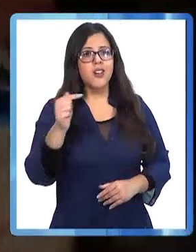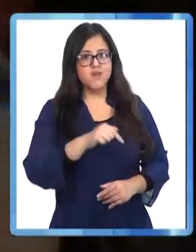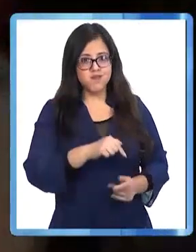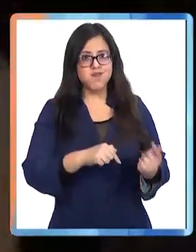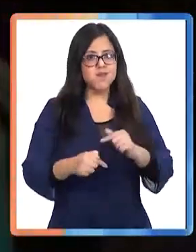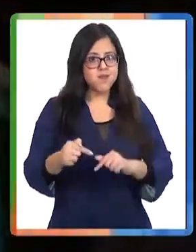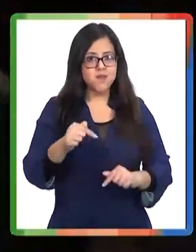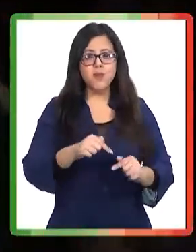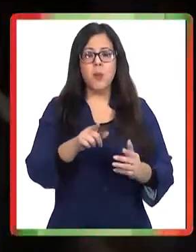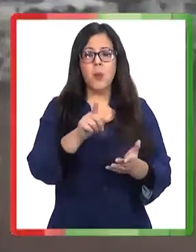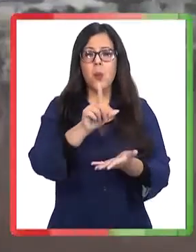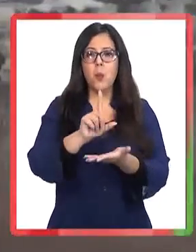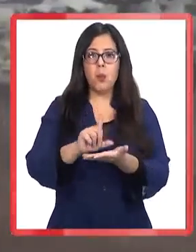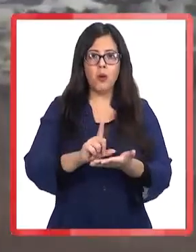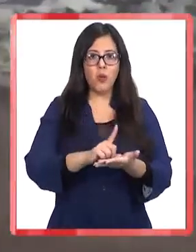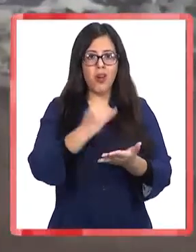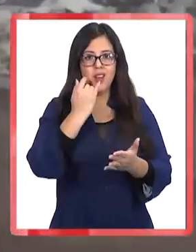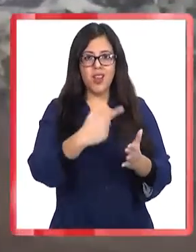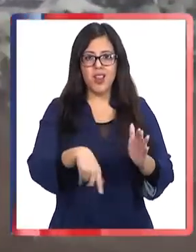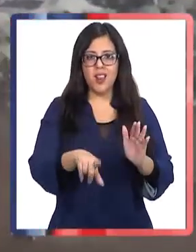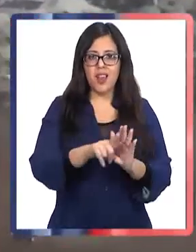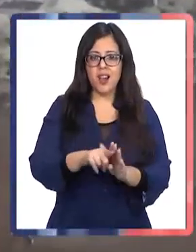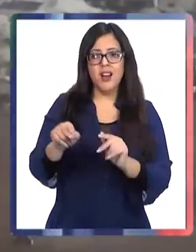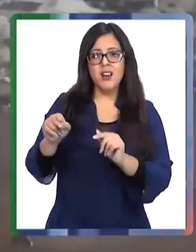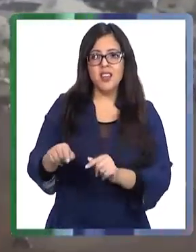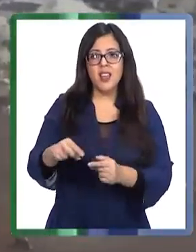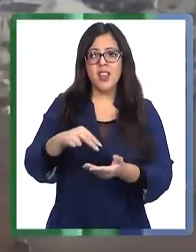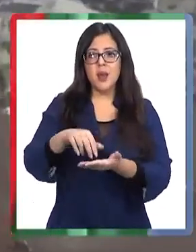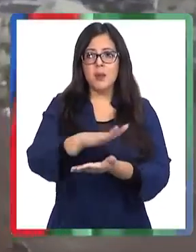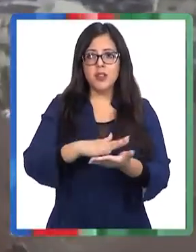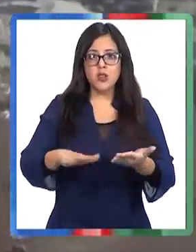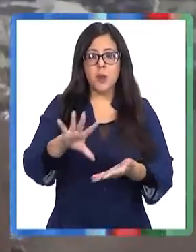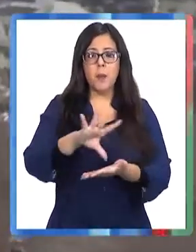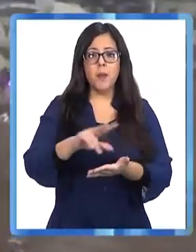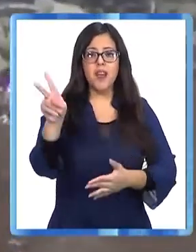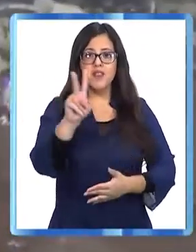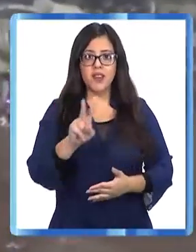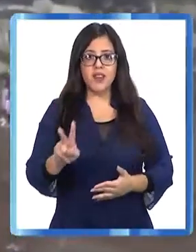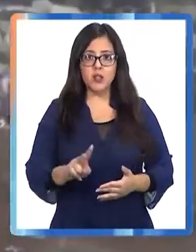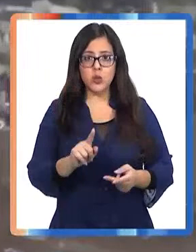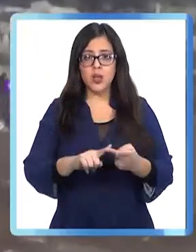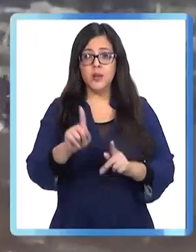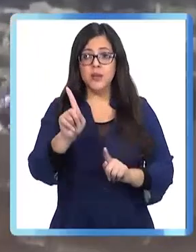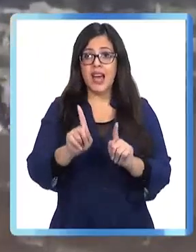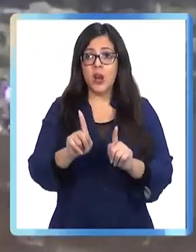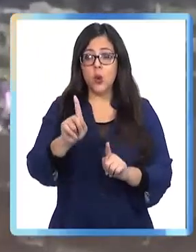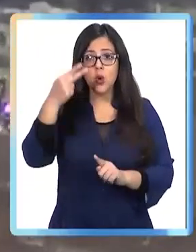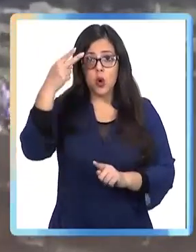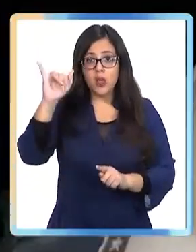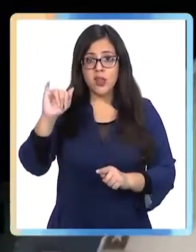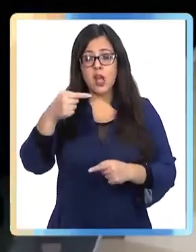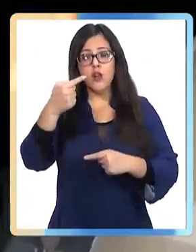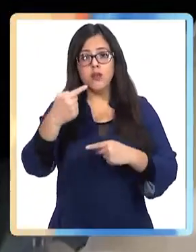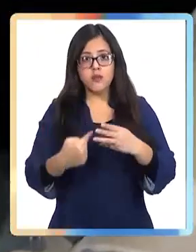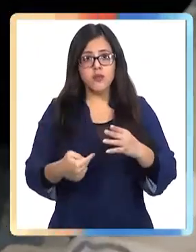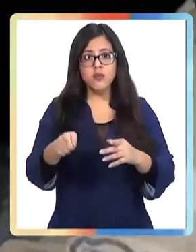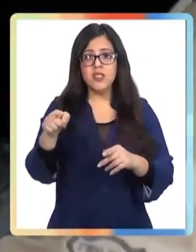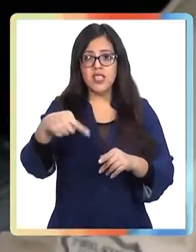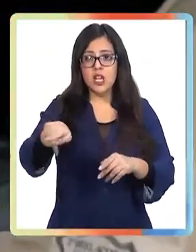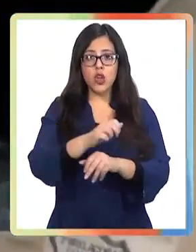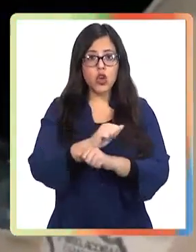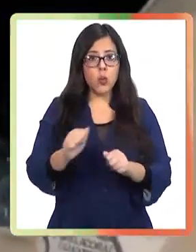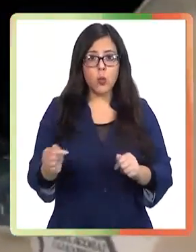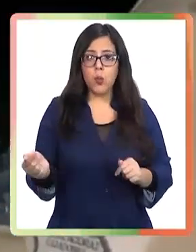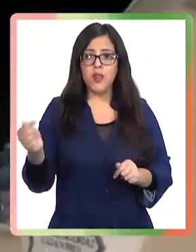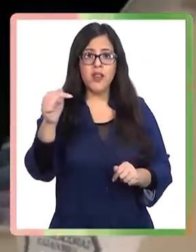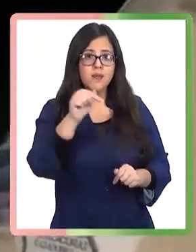ingresando diariamente por pasos no habilitados y corresponde principalmente a ciudadanos venezolanos, algunos haitianos y otros que no pueden